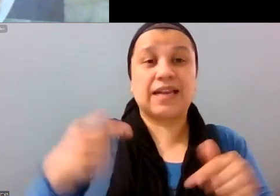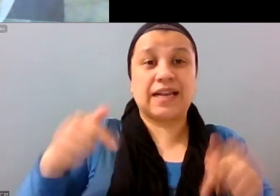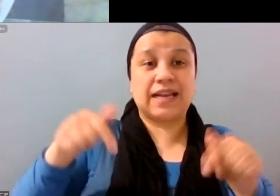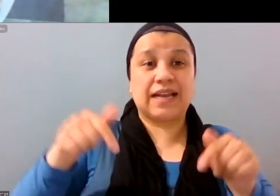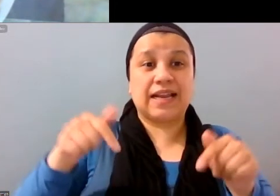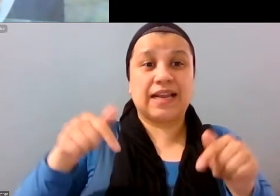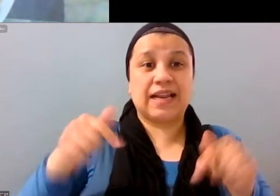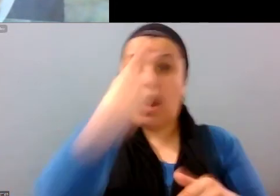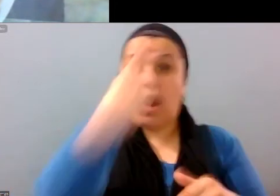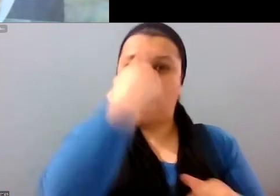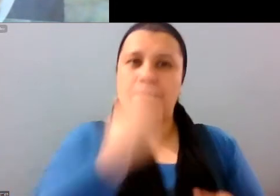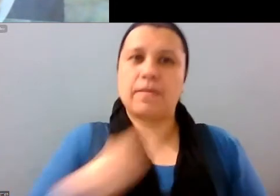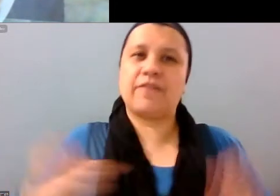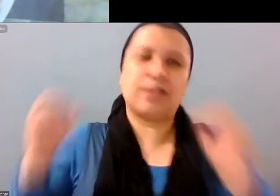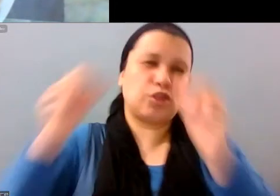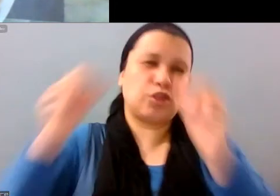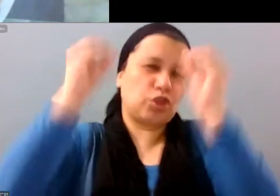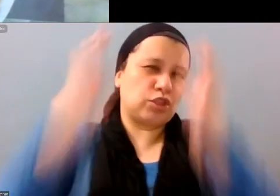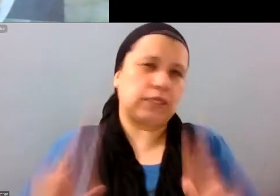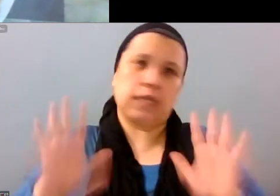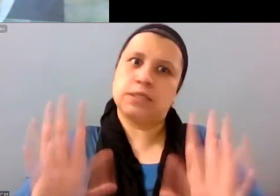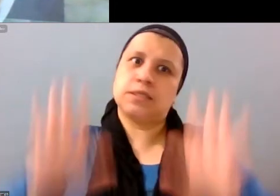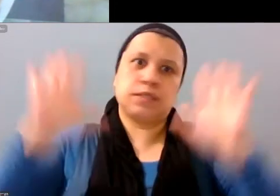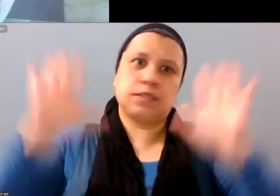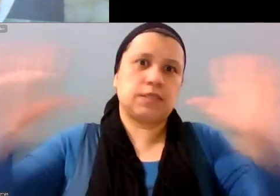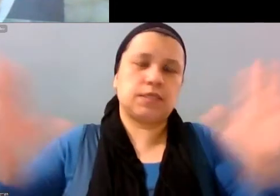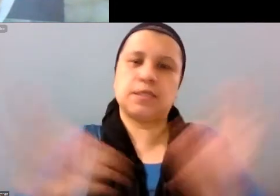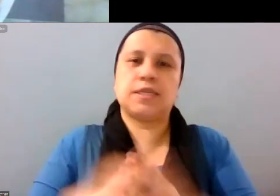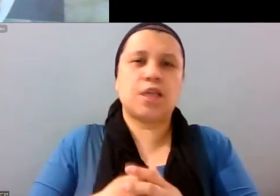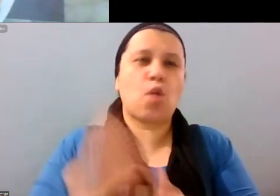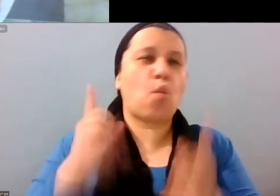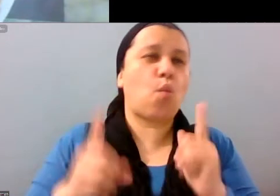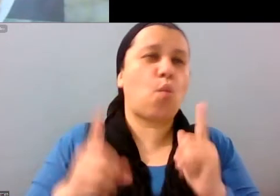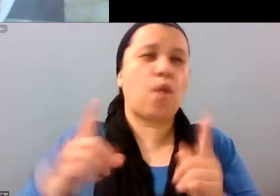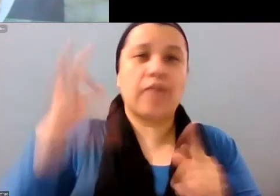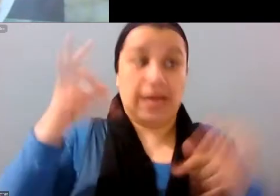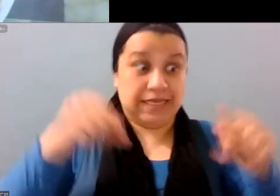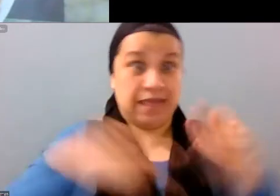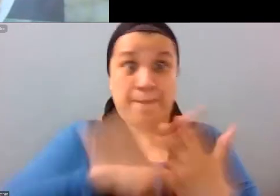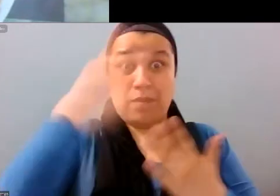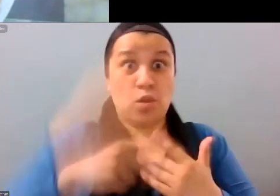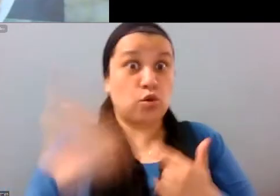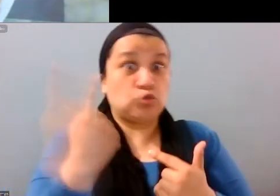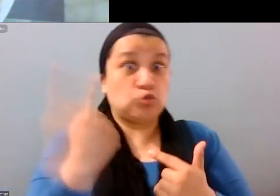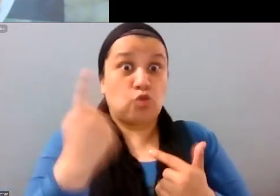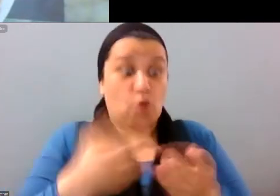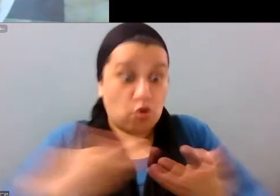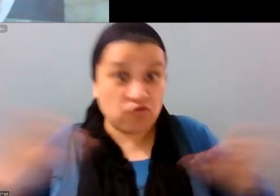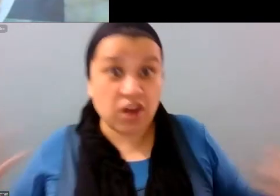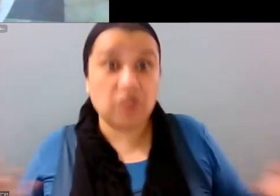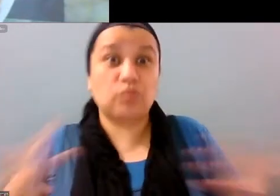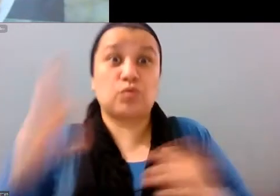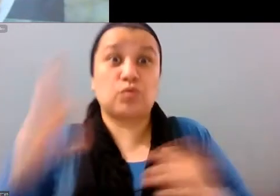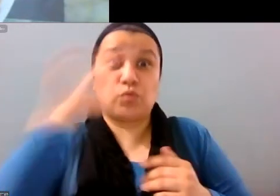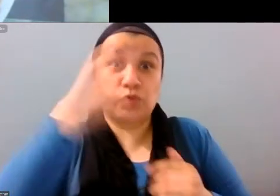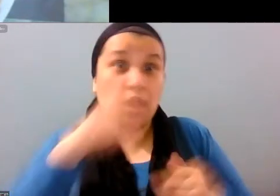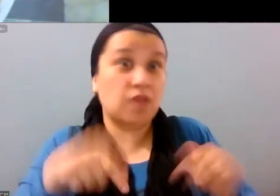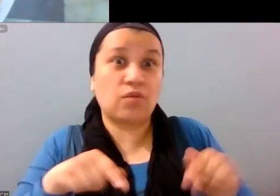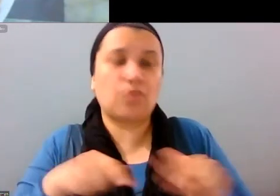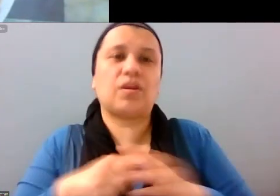excepcionales creo que lo que ha hecho la diferencia en estos programas no es tanto los recursos que hemos buscado sino que